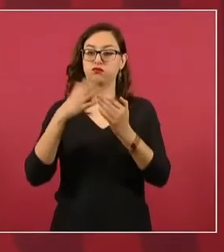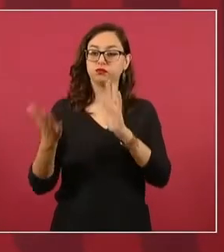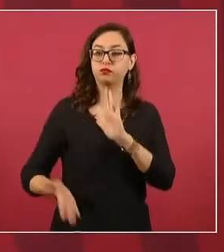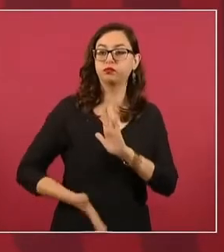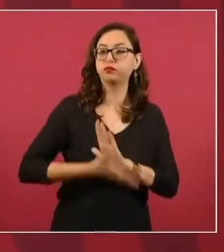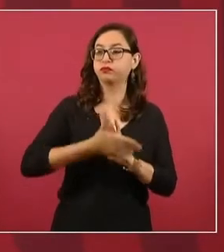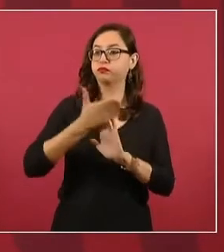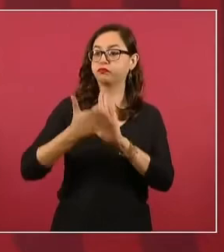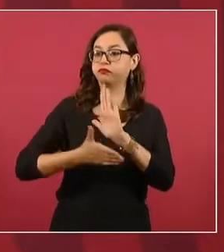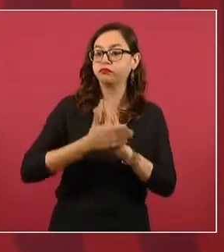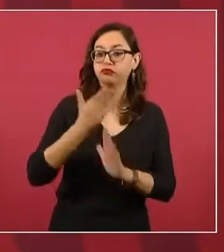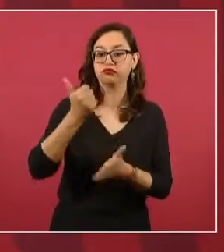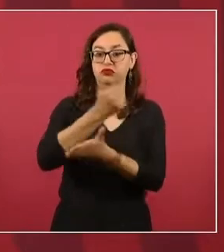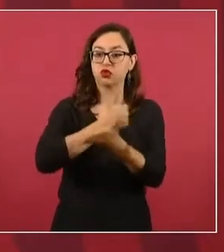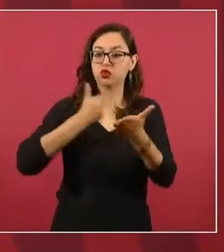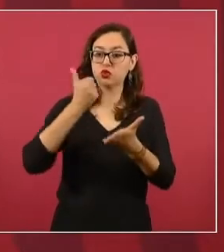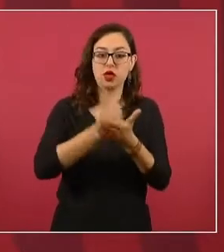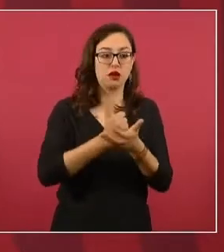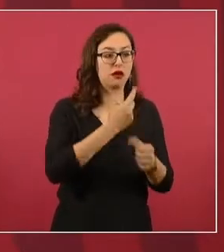en todas.